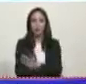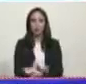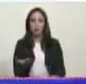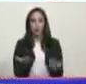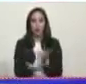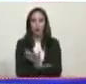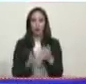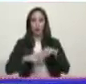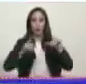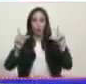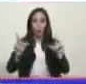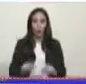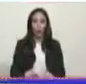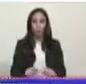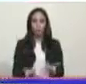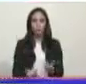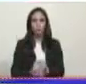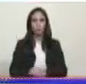de merma productiva.